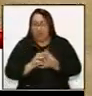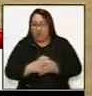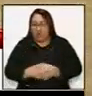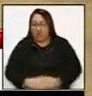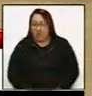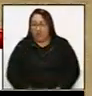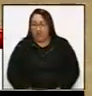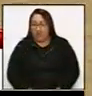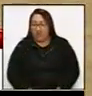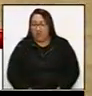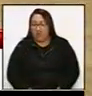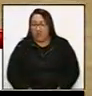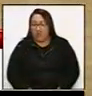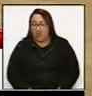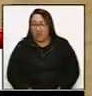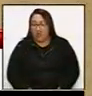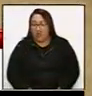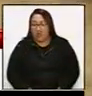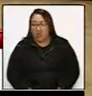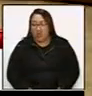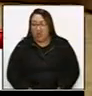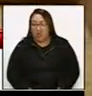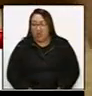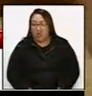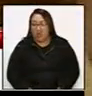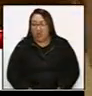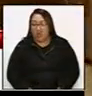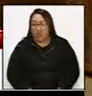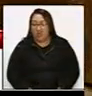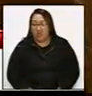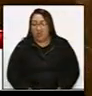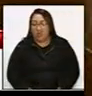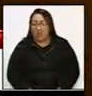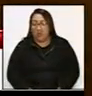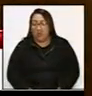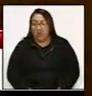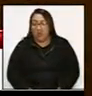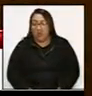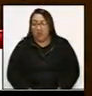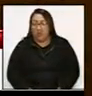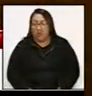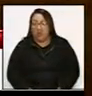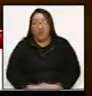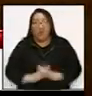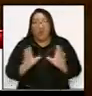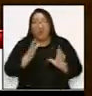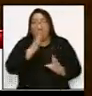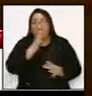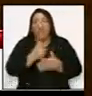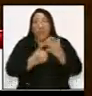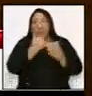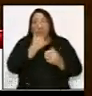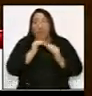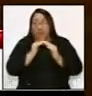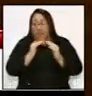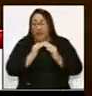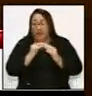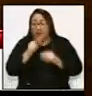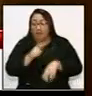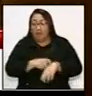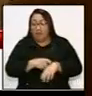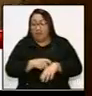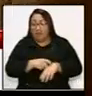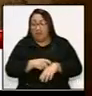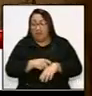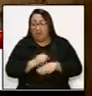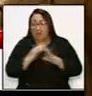bueno, si la sesión es pública o privada, lo decidirá la comisión en su momento. Por alusión. Sí, lo que no sabemos qué cosa ha pasado en esa casa en ese momento que se ha producido, pues entonces